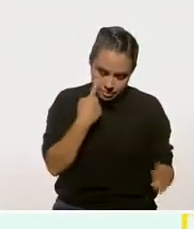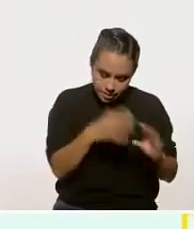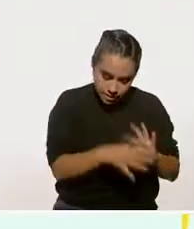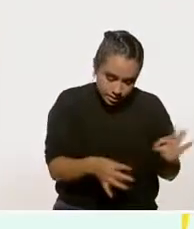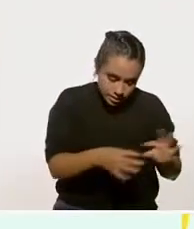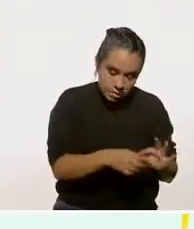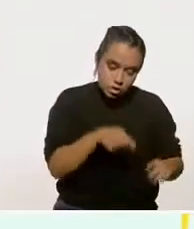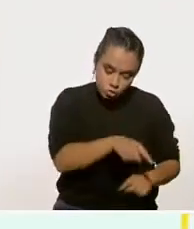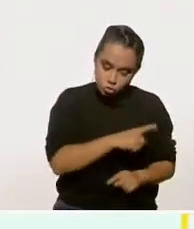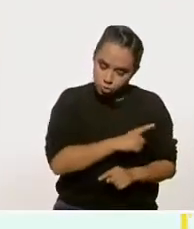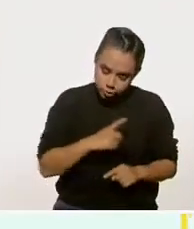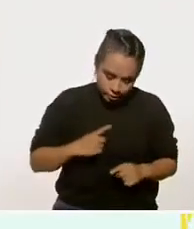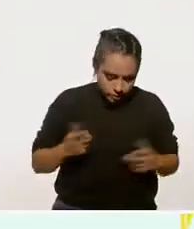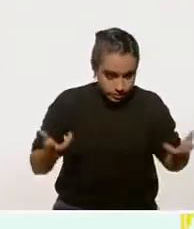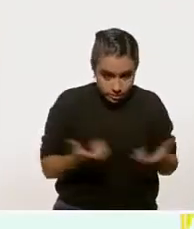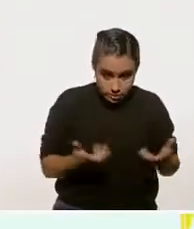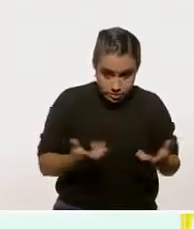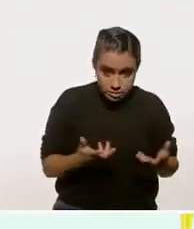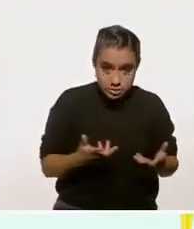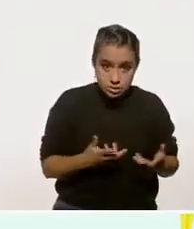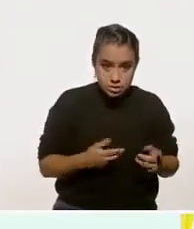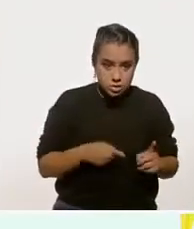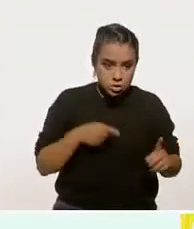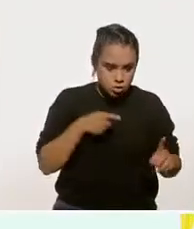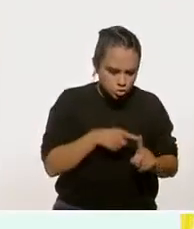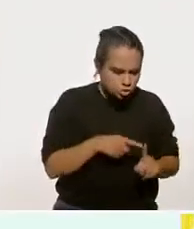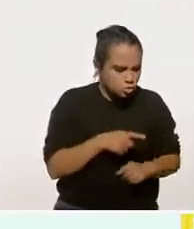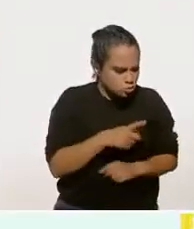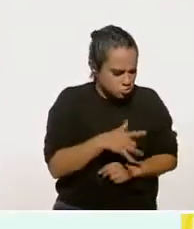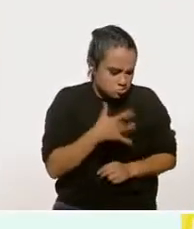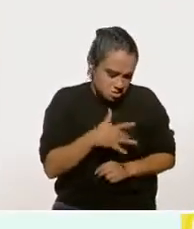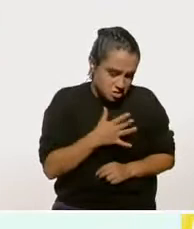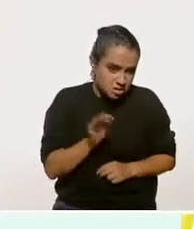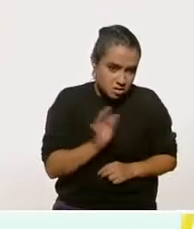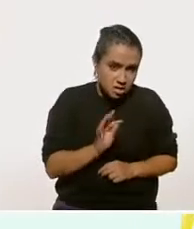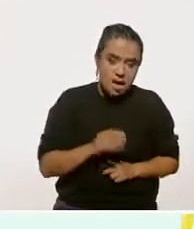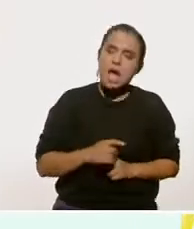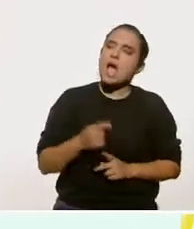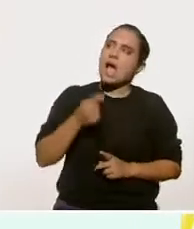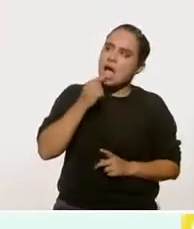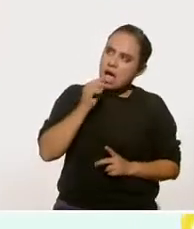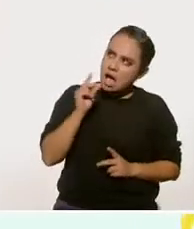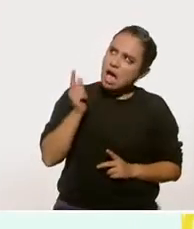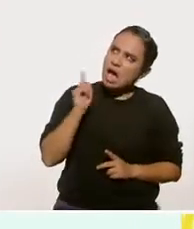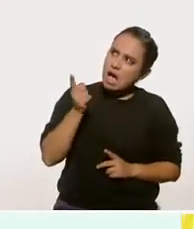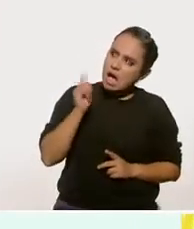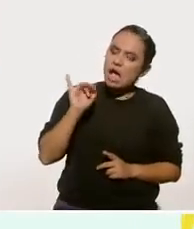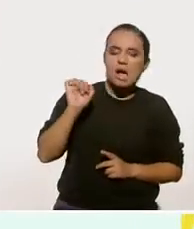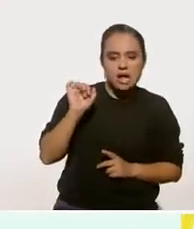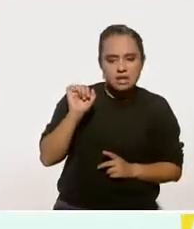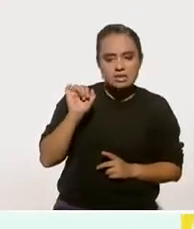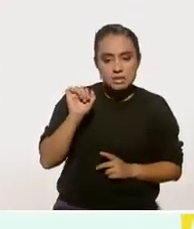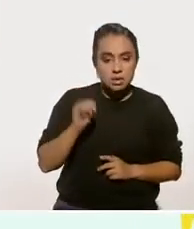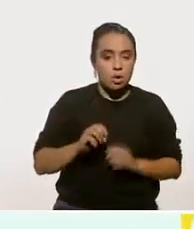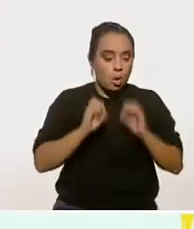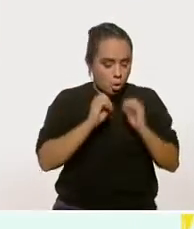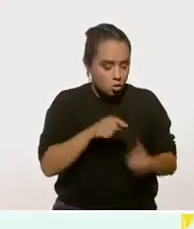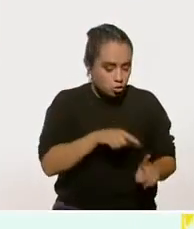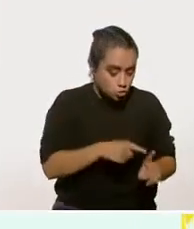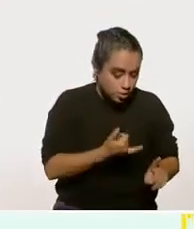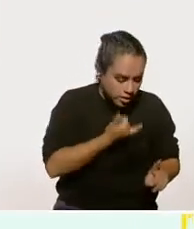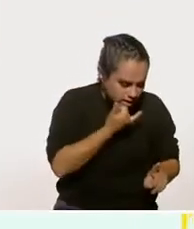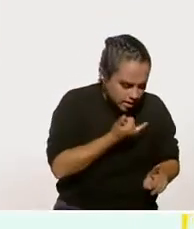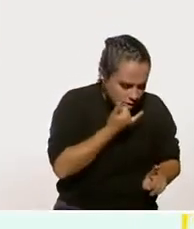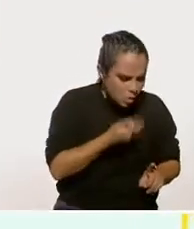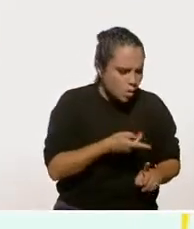hay que hacer, me parece que esto es lo que estás sintiendo. Claro, ¿te equivocaste en esto? A